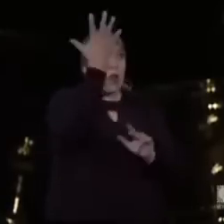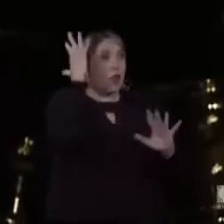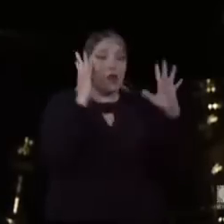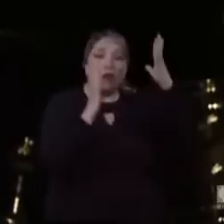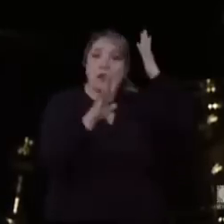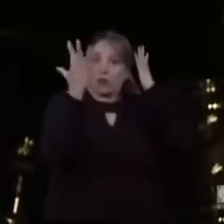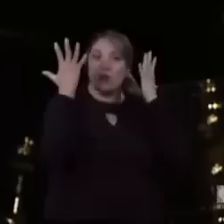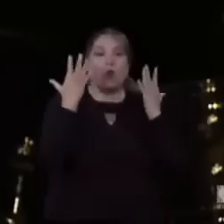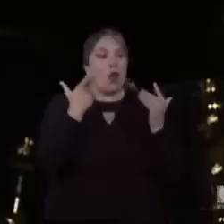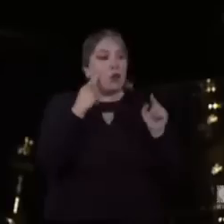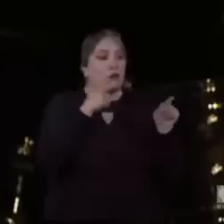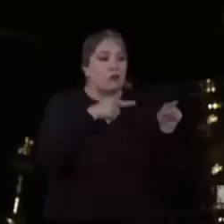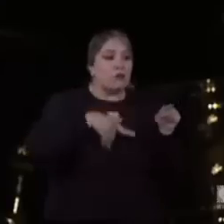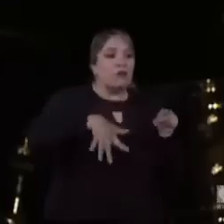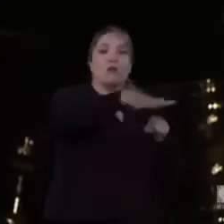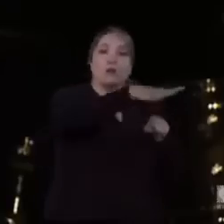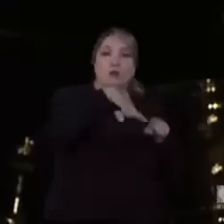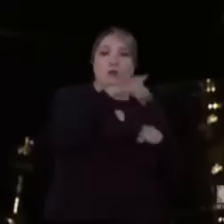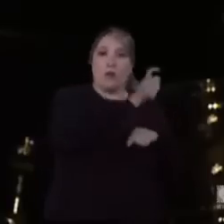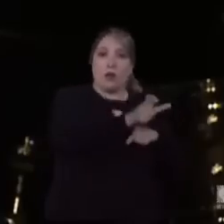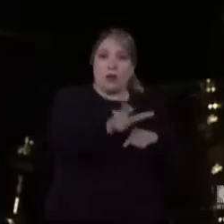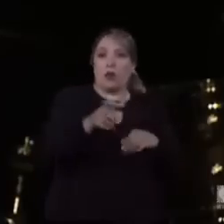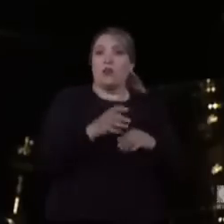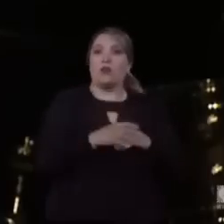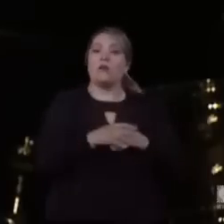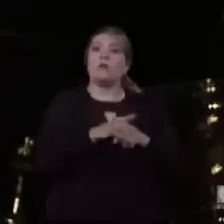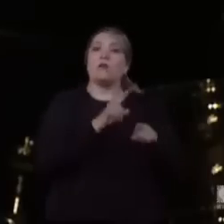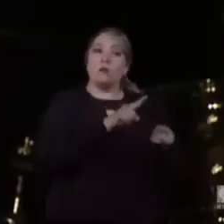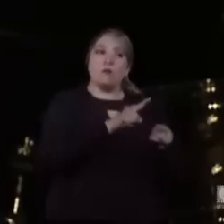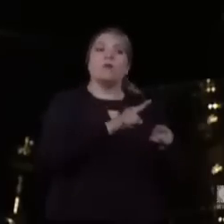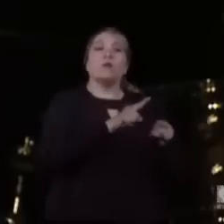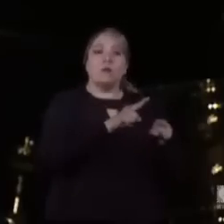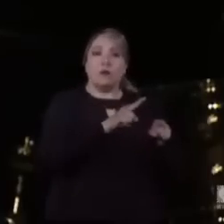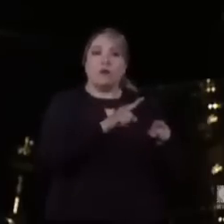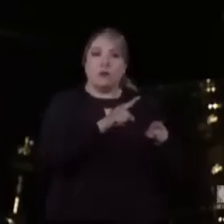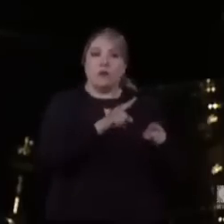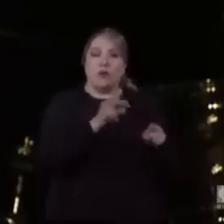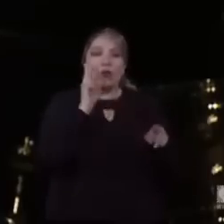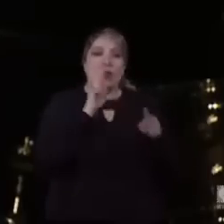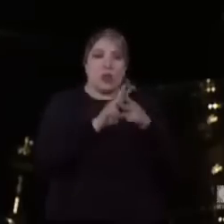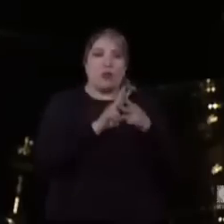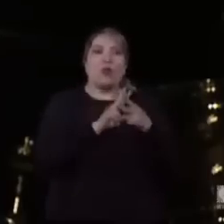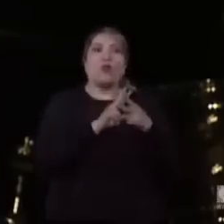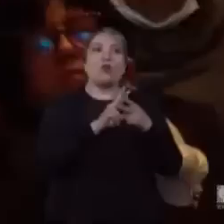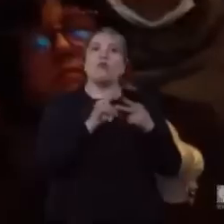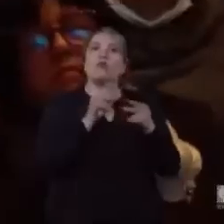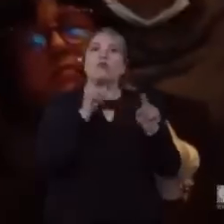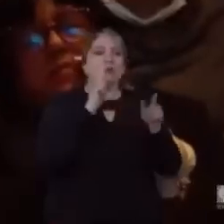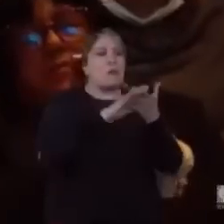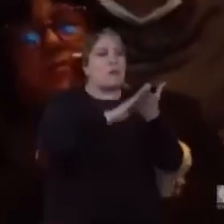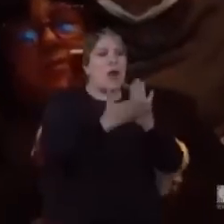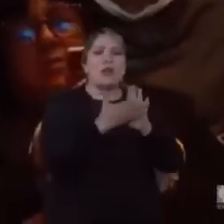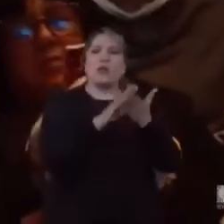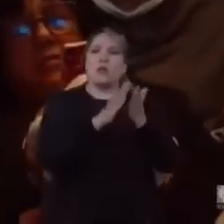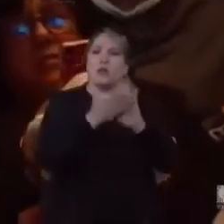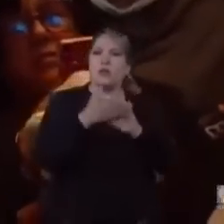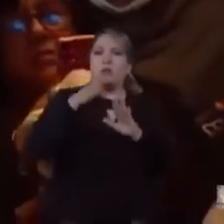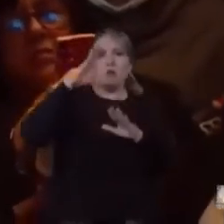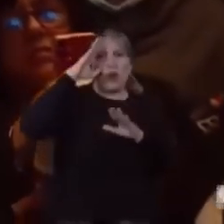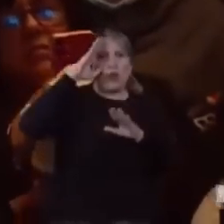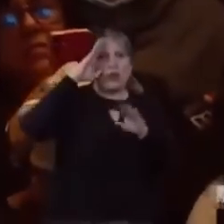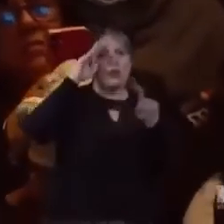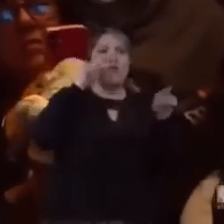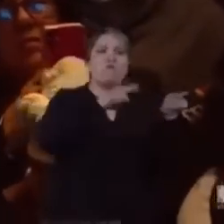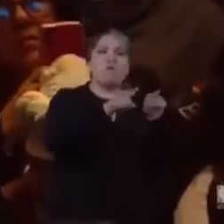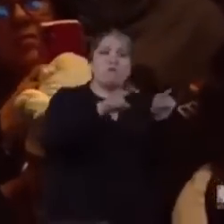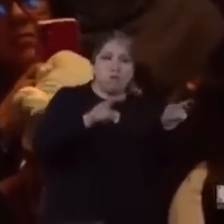de confiar en el pueblo, y para un ejército que ponga el honor en la paz y una policía ciudadana al lado